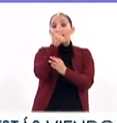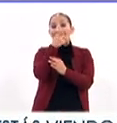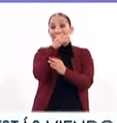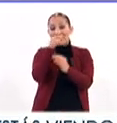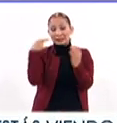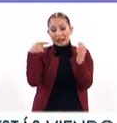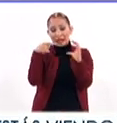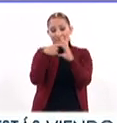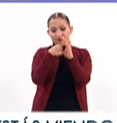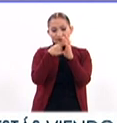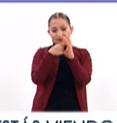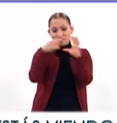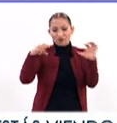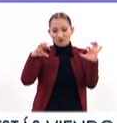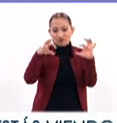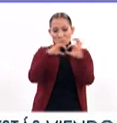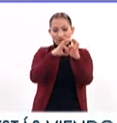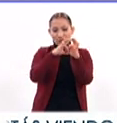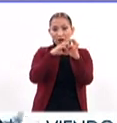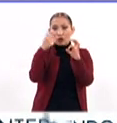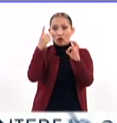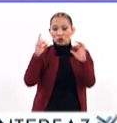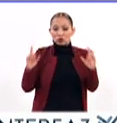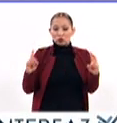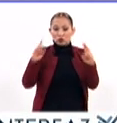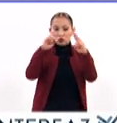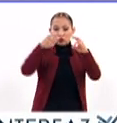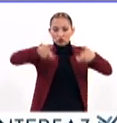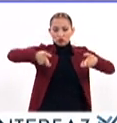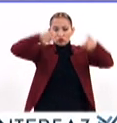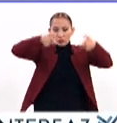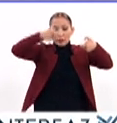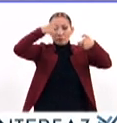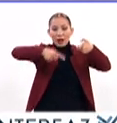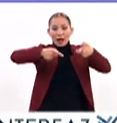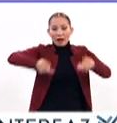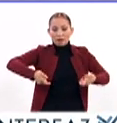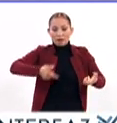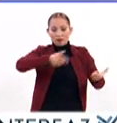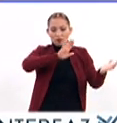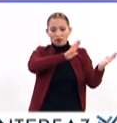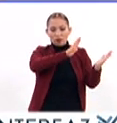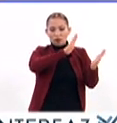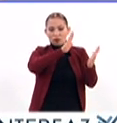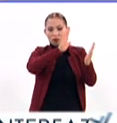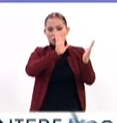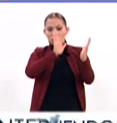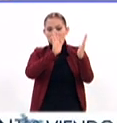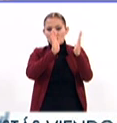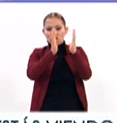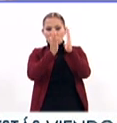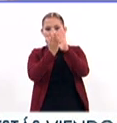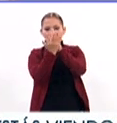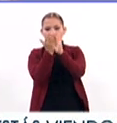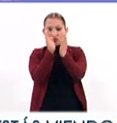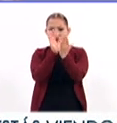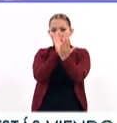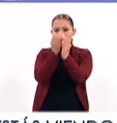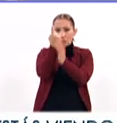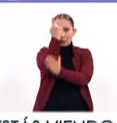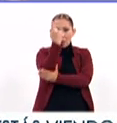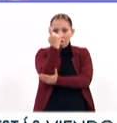y de ahí se agarran las 2 grúas de cada lado, precisamente para que al subir el asta pueda ir girando y buscando su